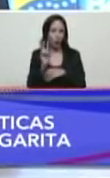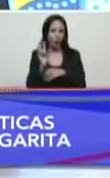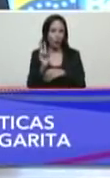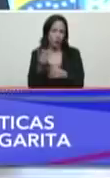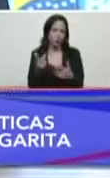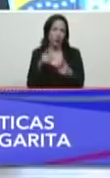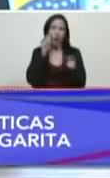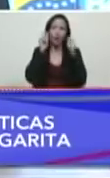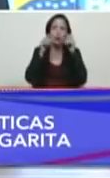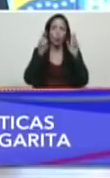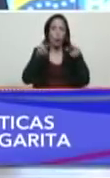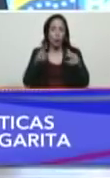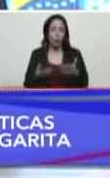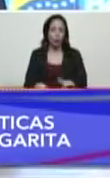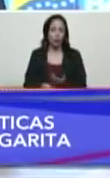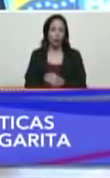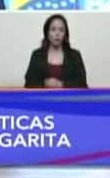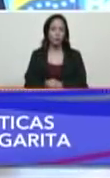Más allá de